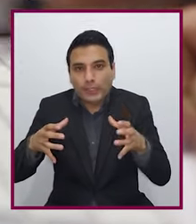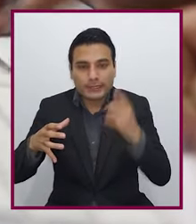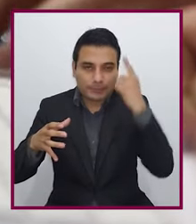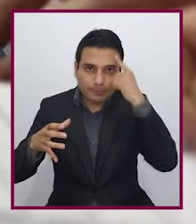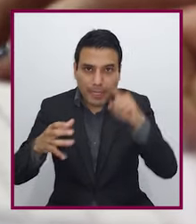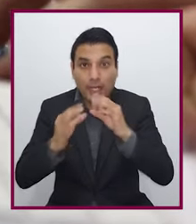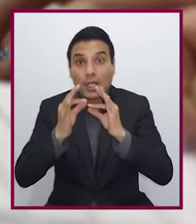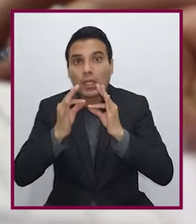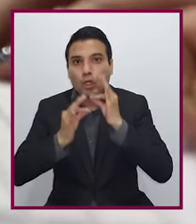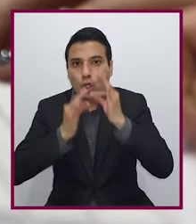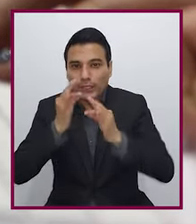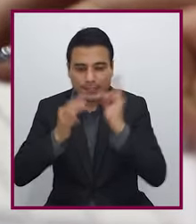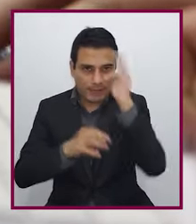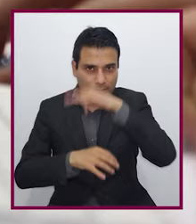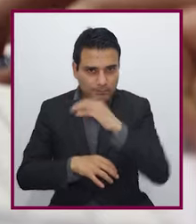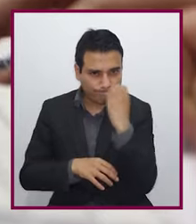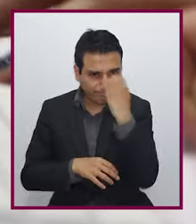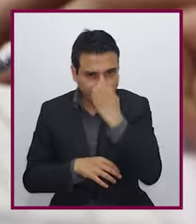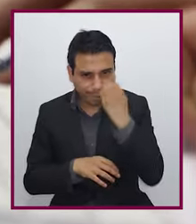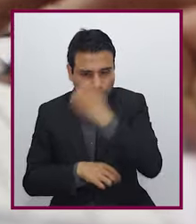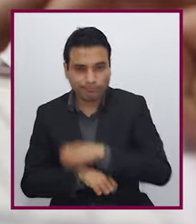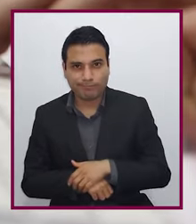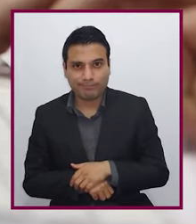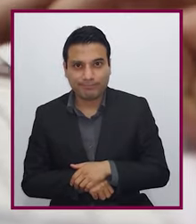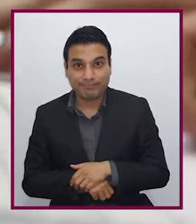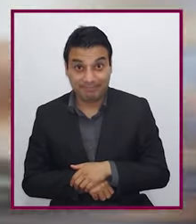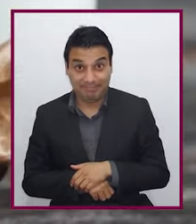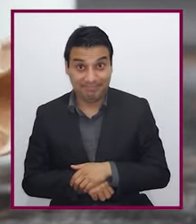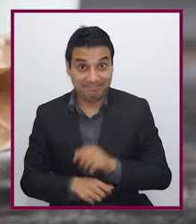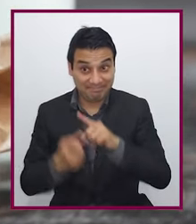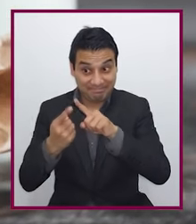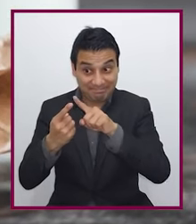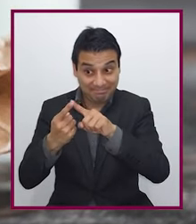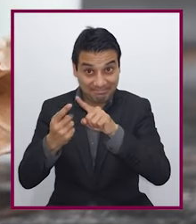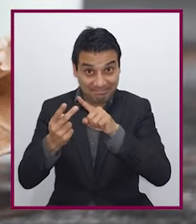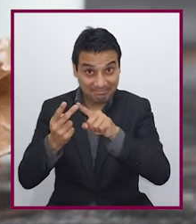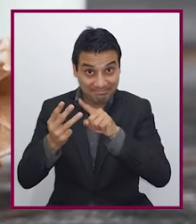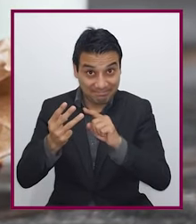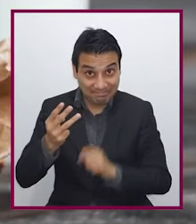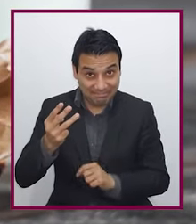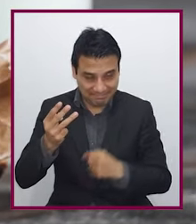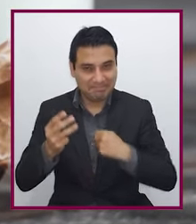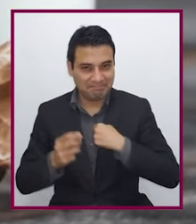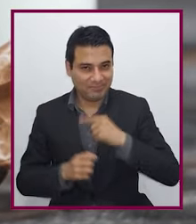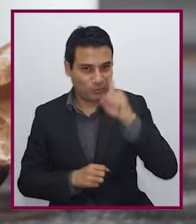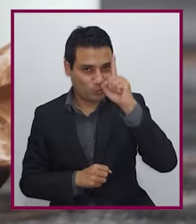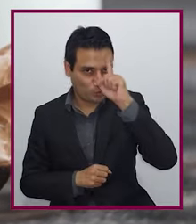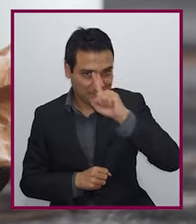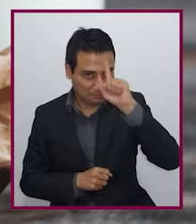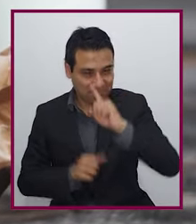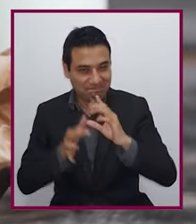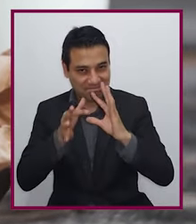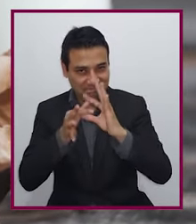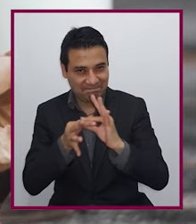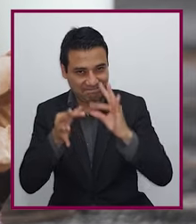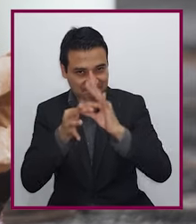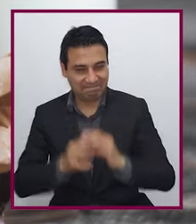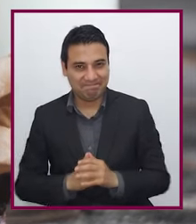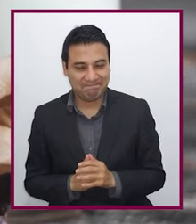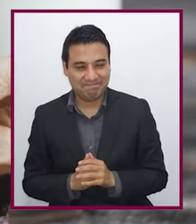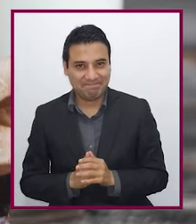comunidades dedicadas a revisar noticias falsas. Así que ya conocen los consejos del